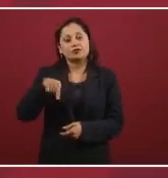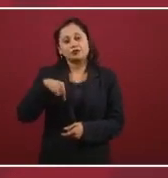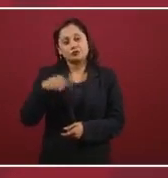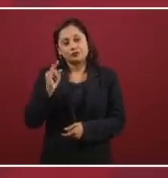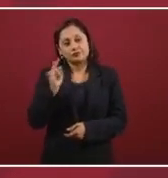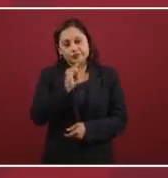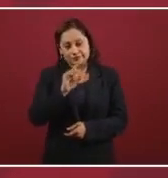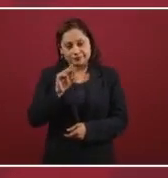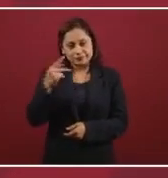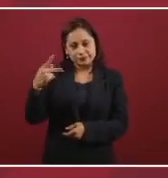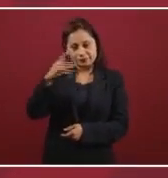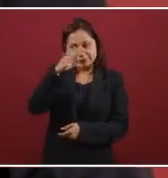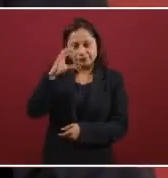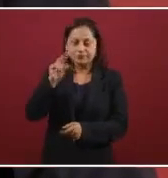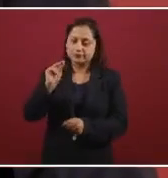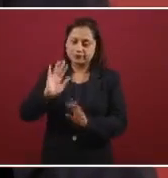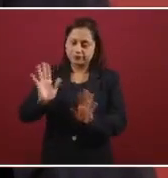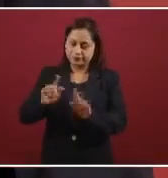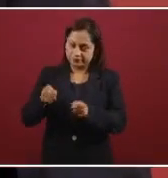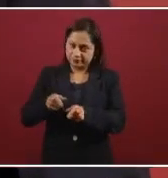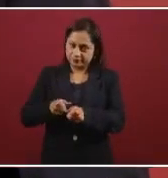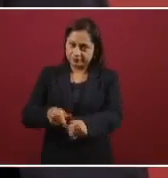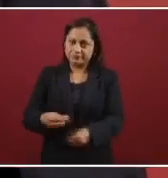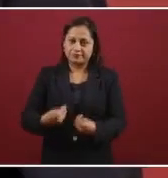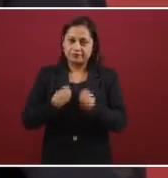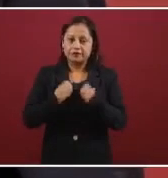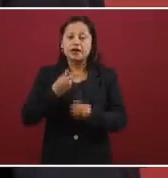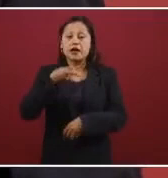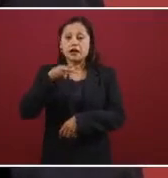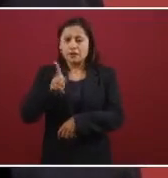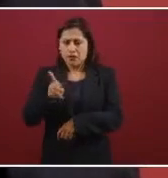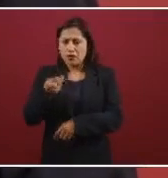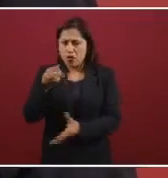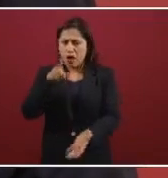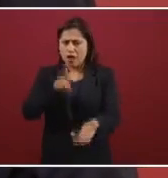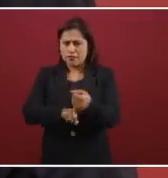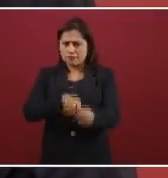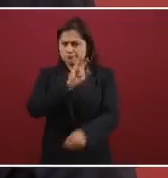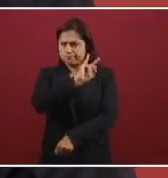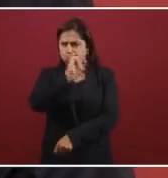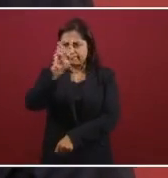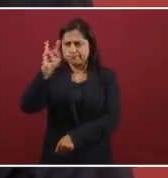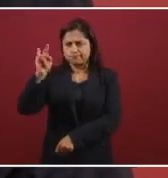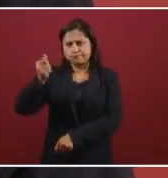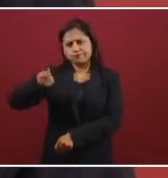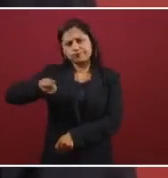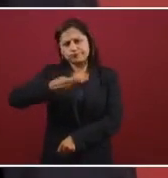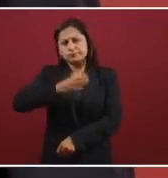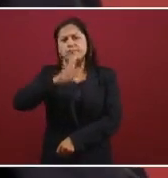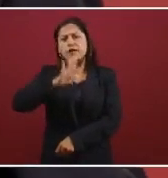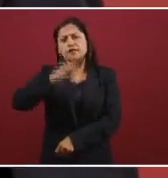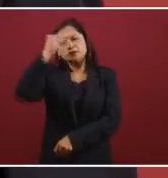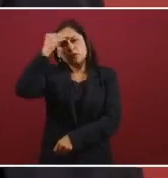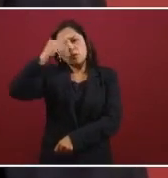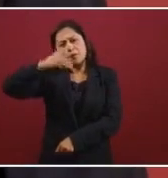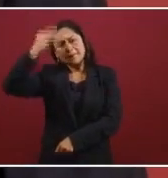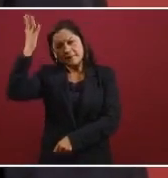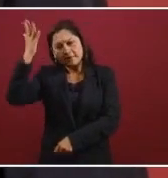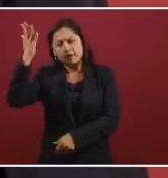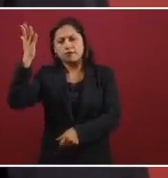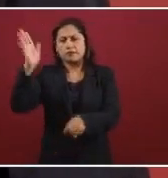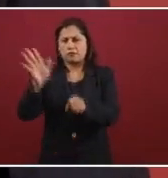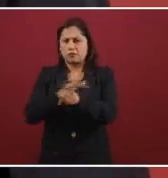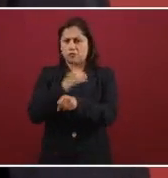vamos a hacer un reconocimiento a los olvidados, porque imagínense cuántos